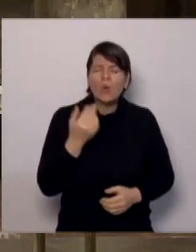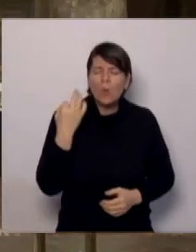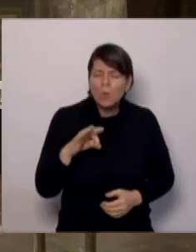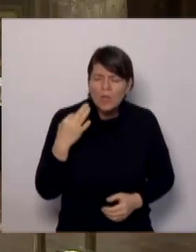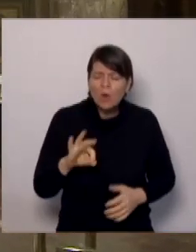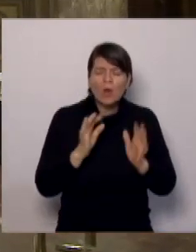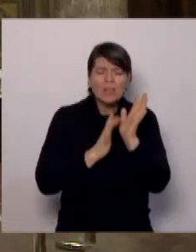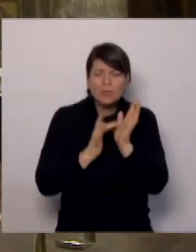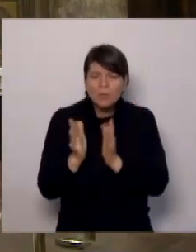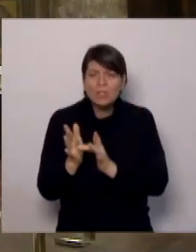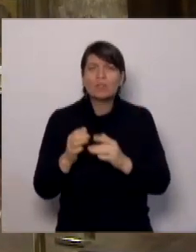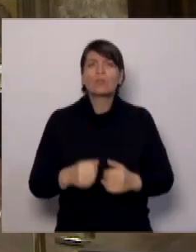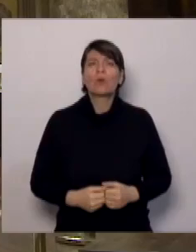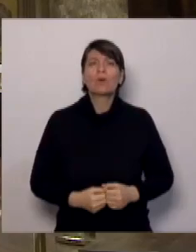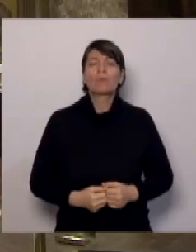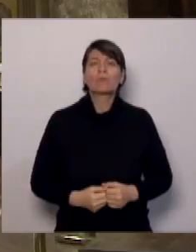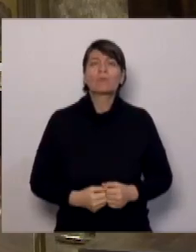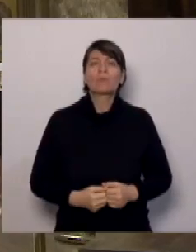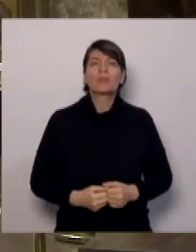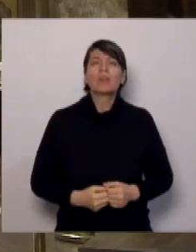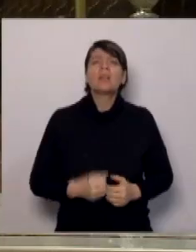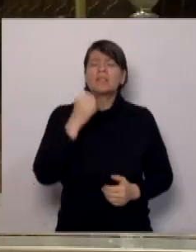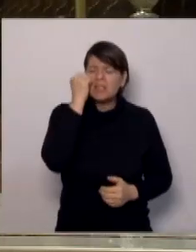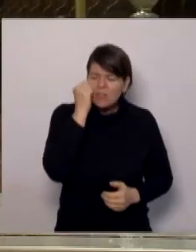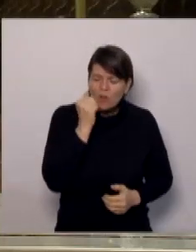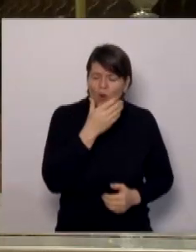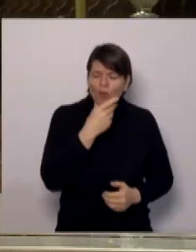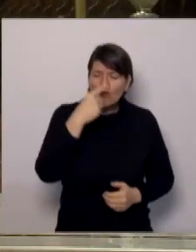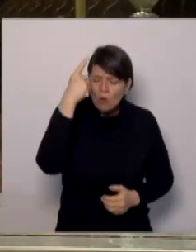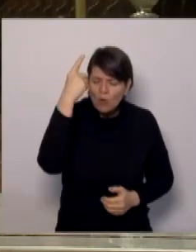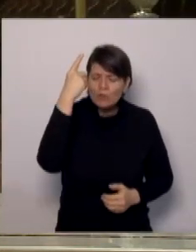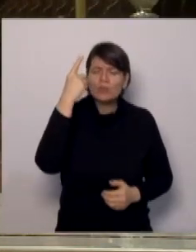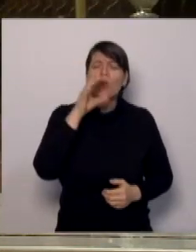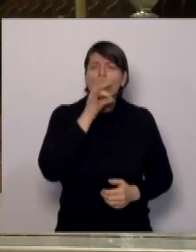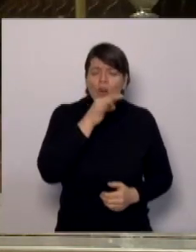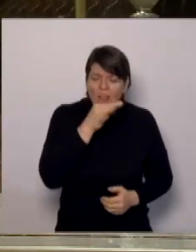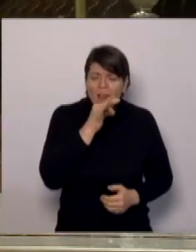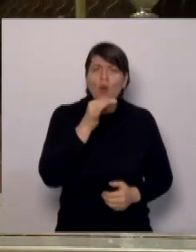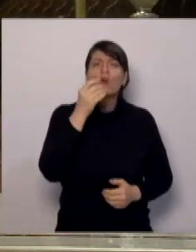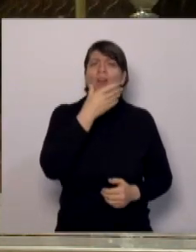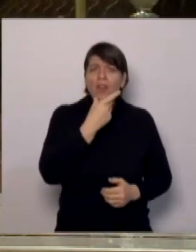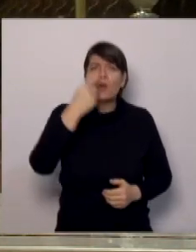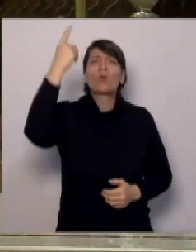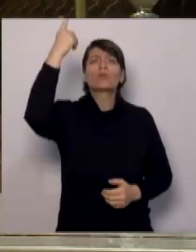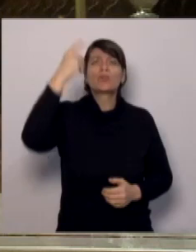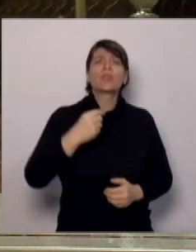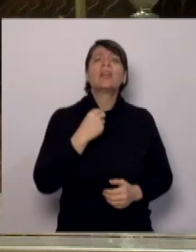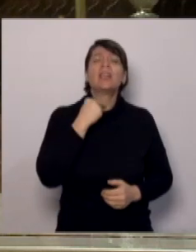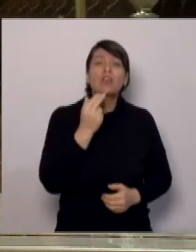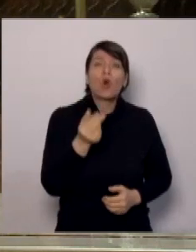Señor Dios, Dios, Cordero